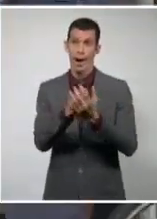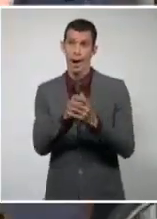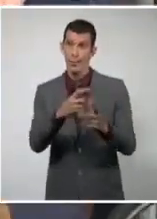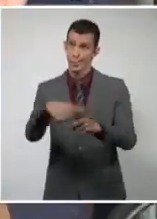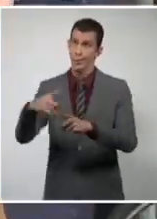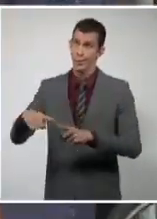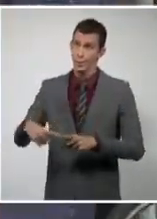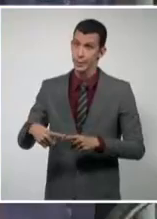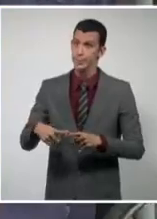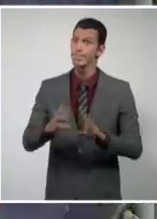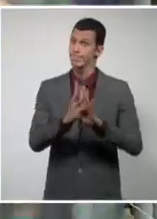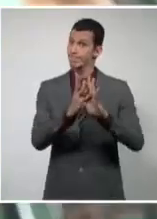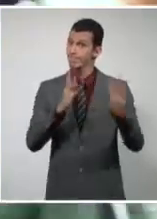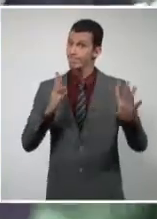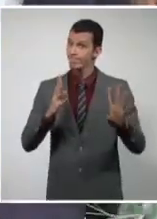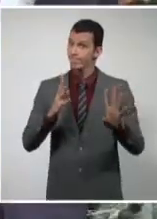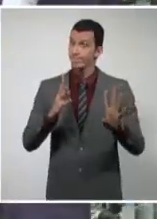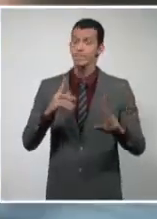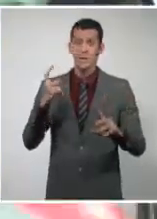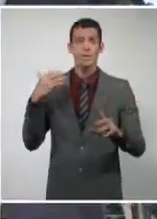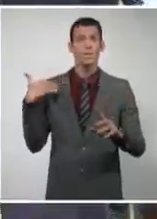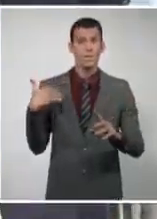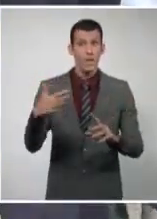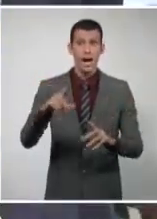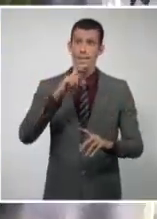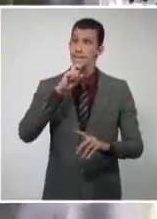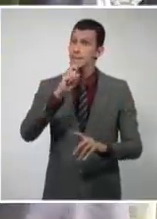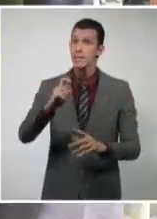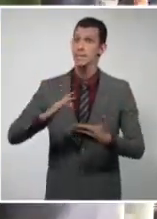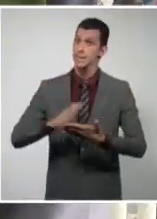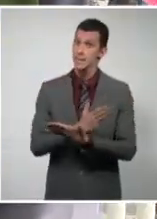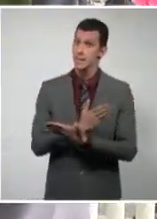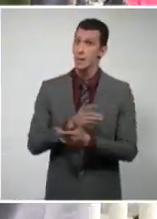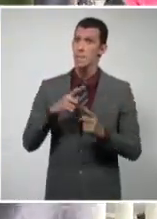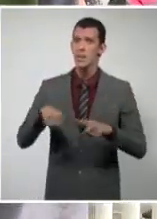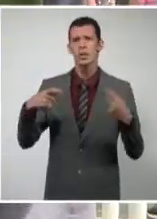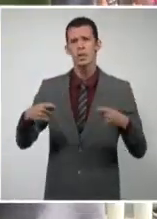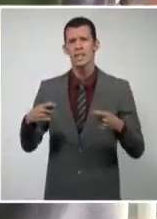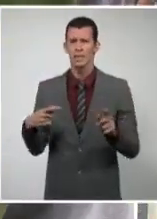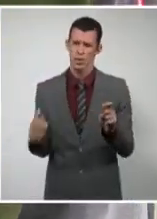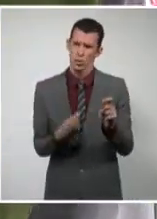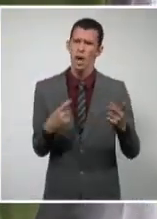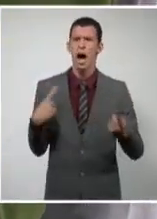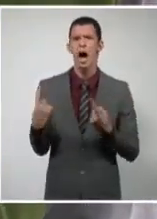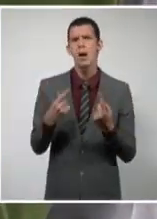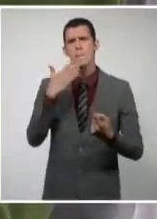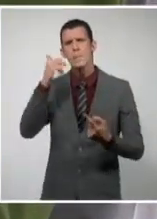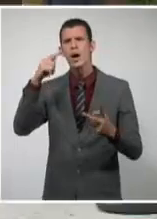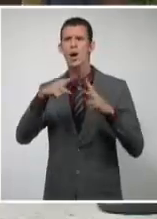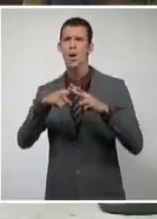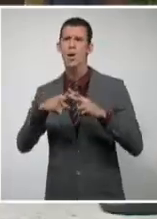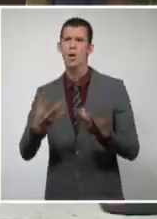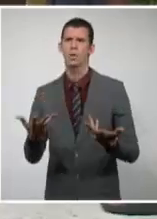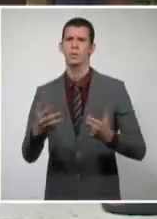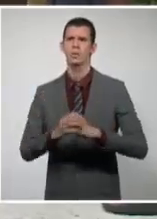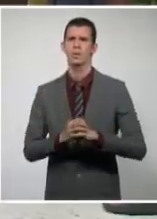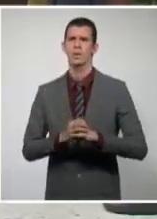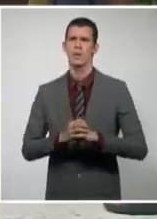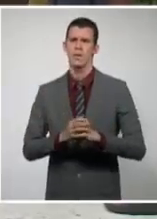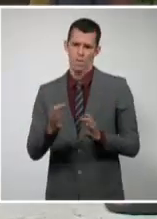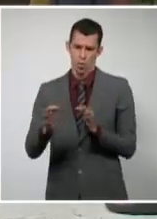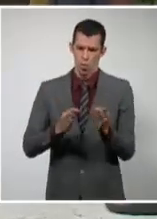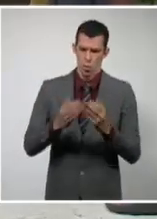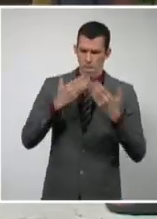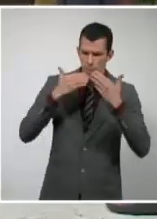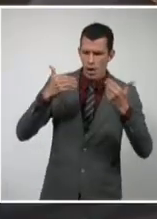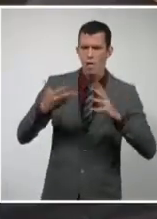tiempo. Pero se necesita con urgencia poner en práctica todo cuanto ayuda a desconcentrar y llevar a un mayor número de localidades los suministros